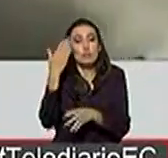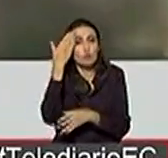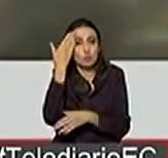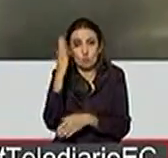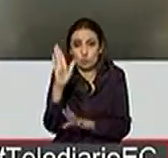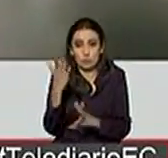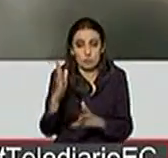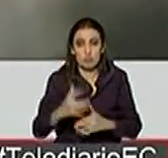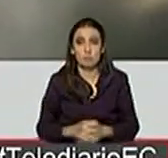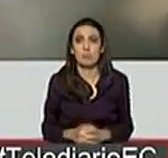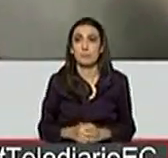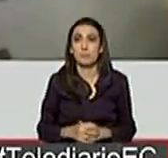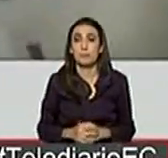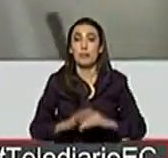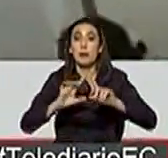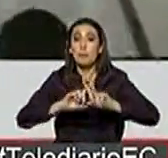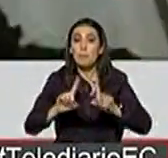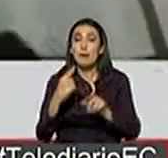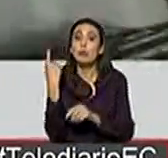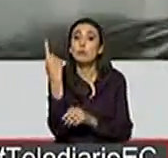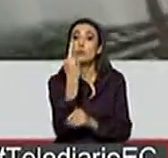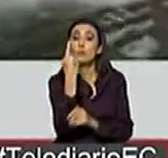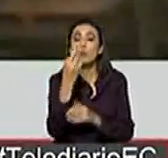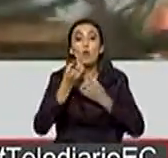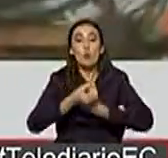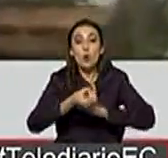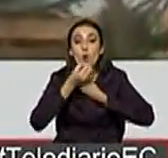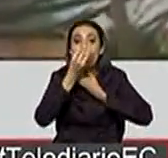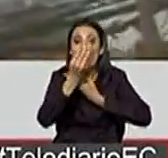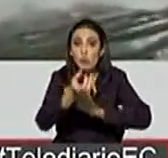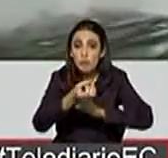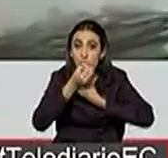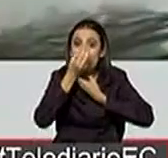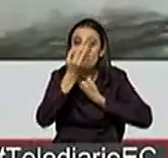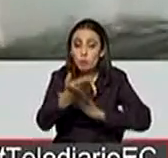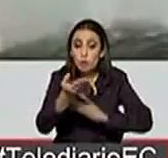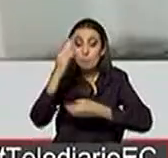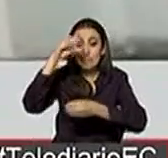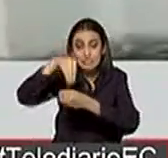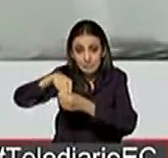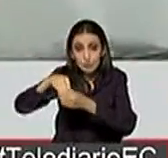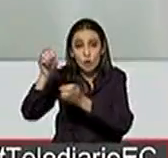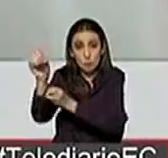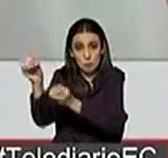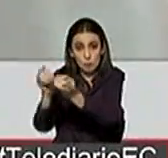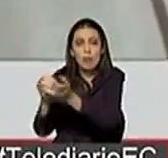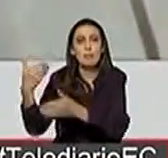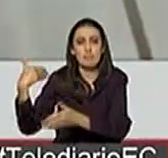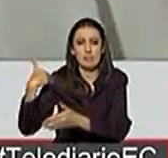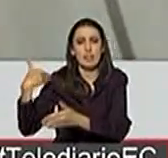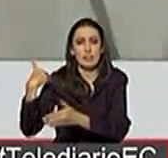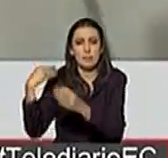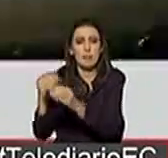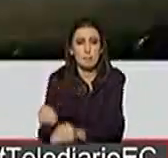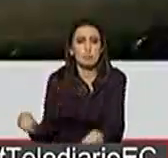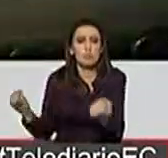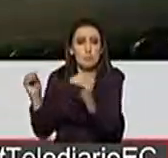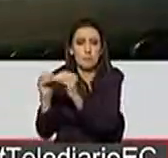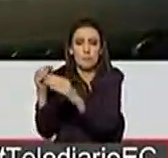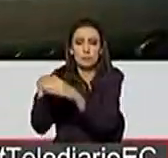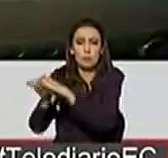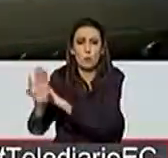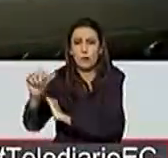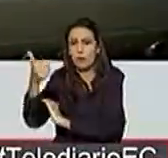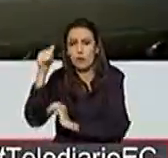este acto de vandalismo tan solo se señaló que la información que se guardaba en las oficinas cuenta con los respectivos respaldos digitales